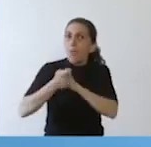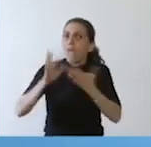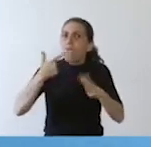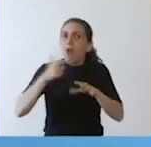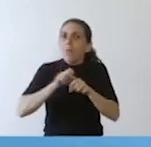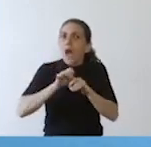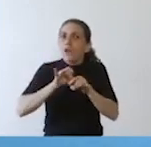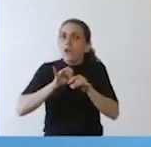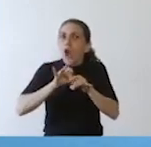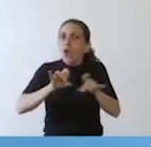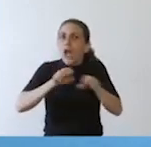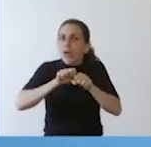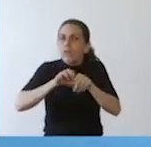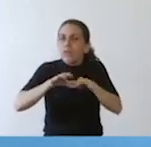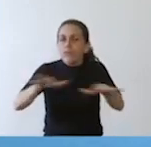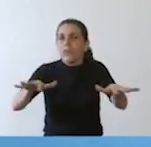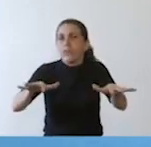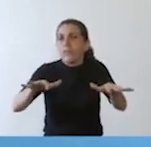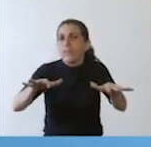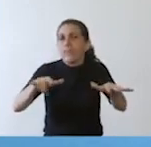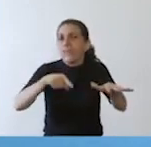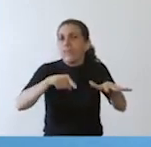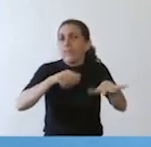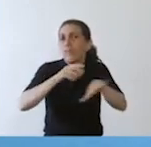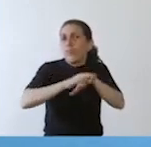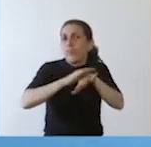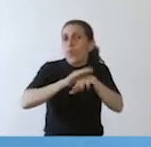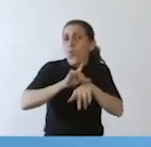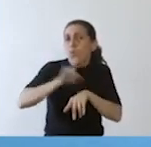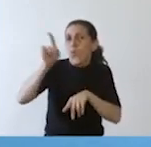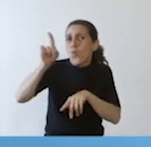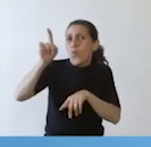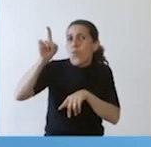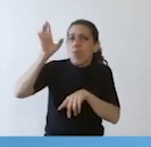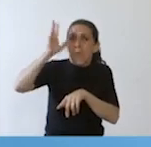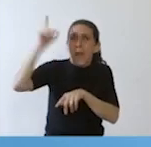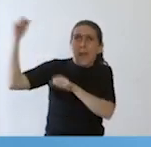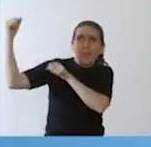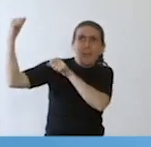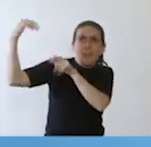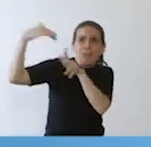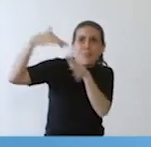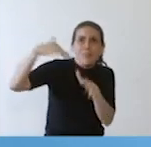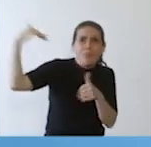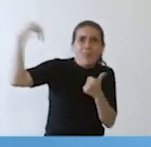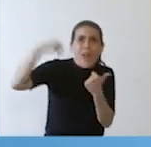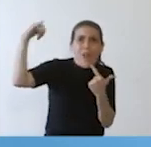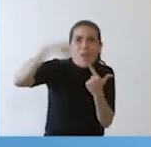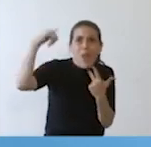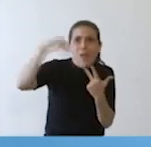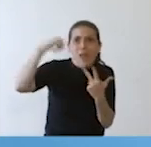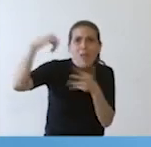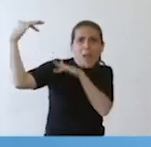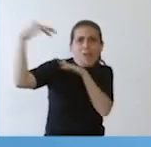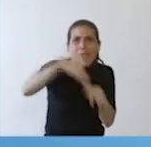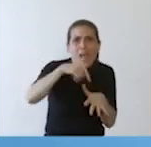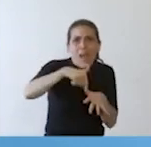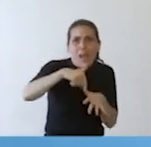a raíz de esa situación expansiva que ha tenido Italia, con